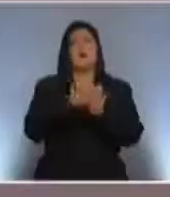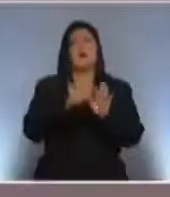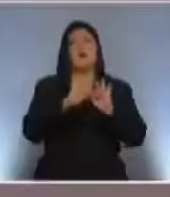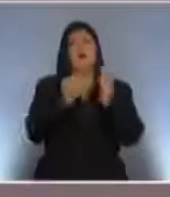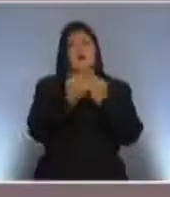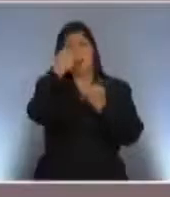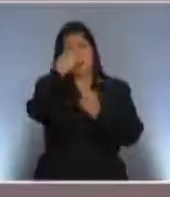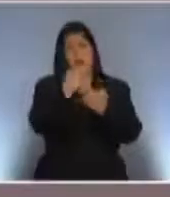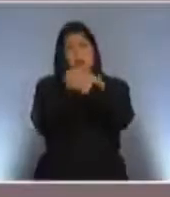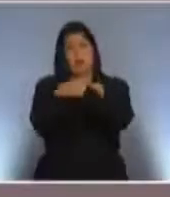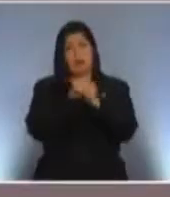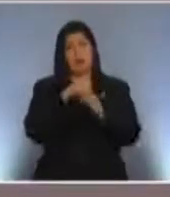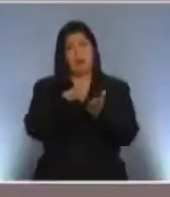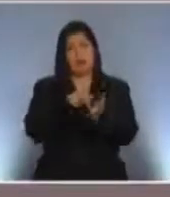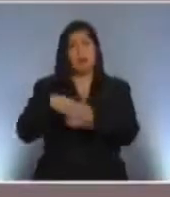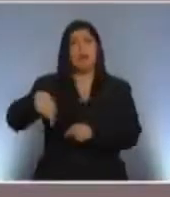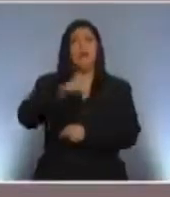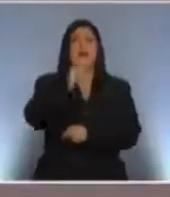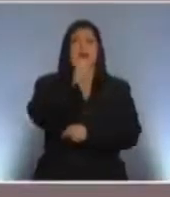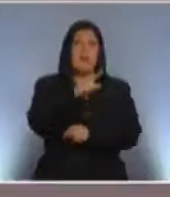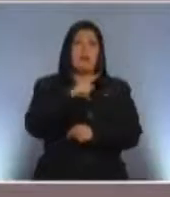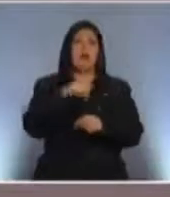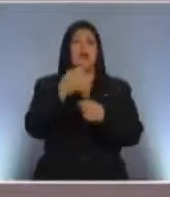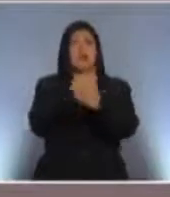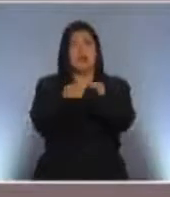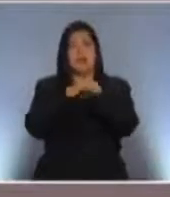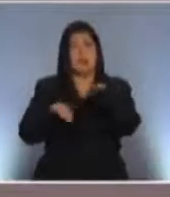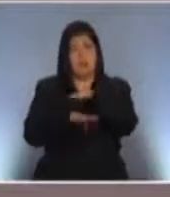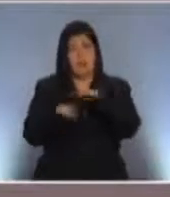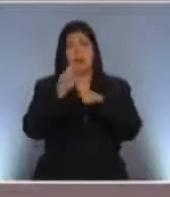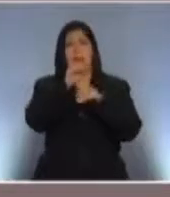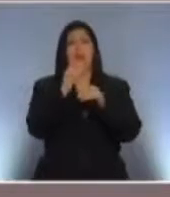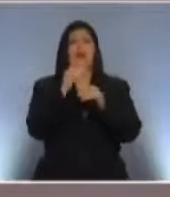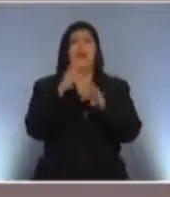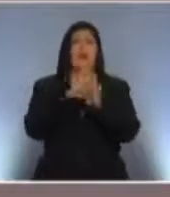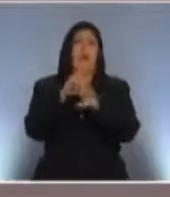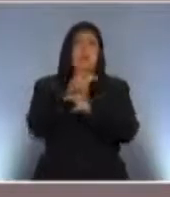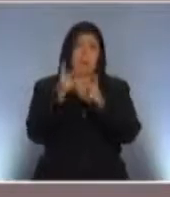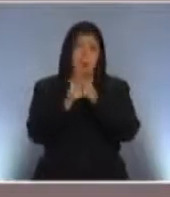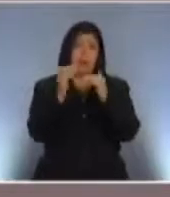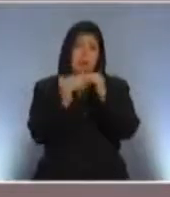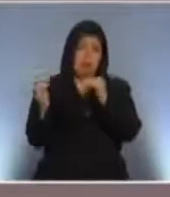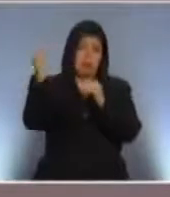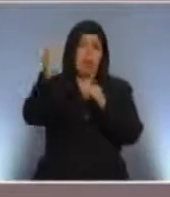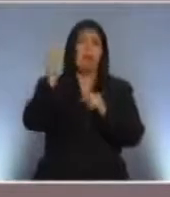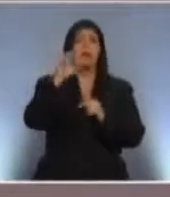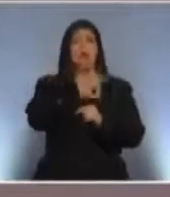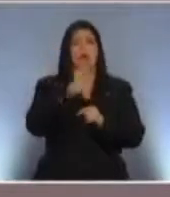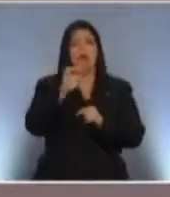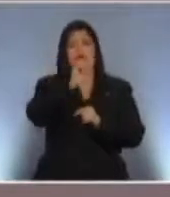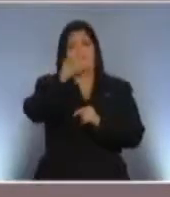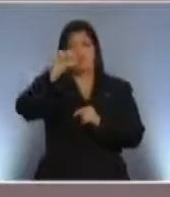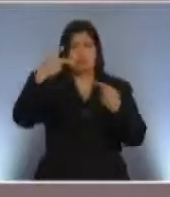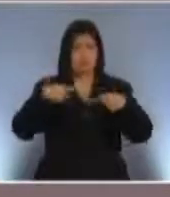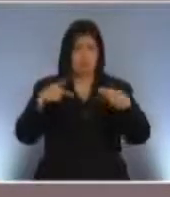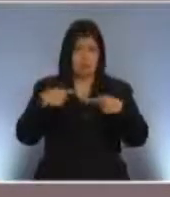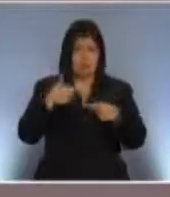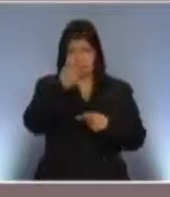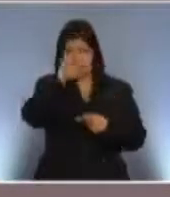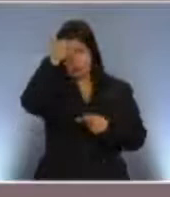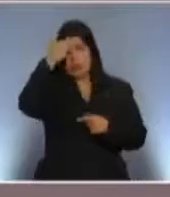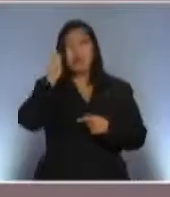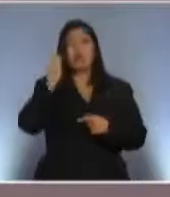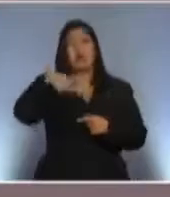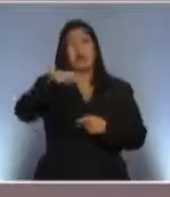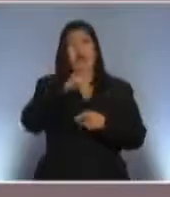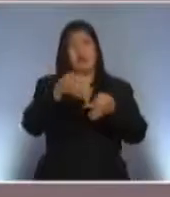educación básica como de media superior, fueron elaborados con el apoyo de los especialistas más destacados de México y están